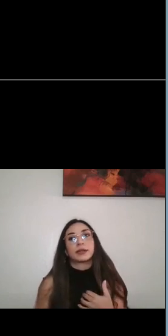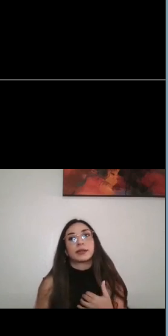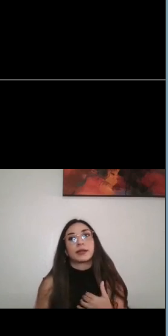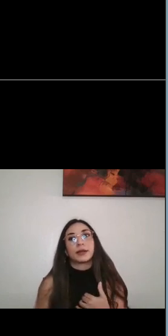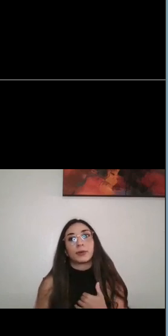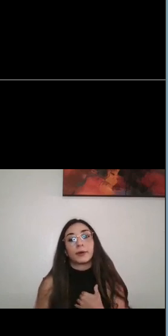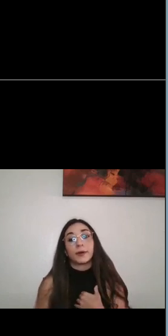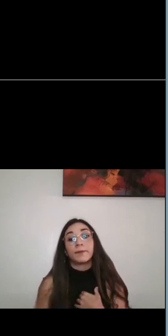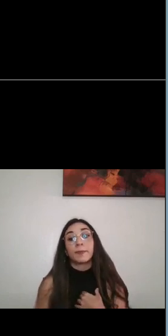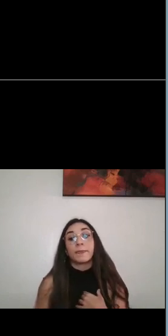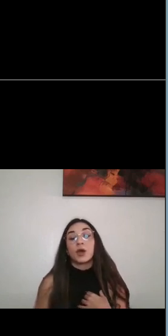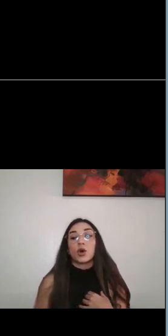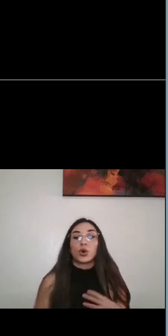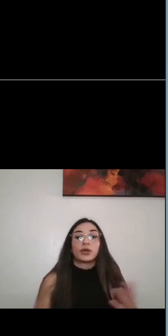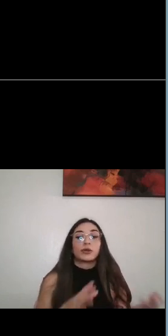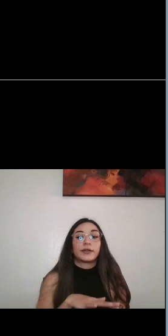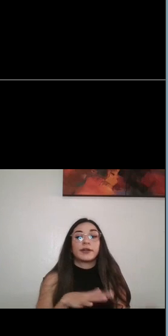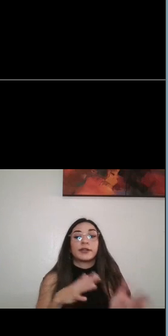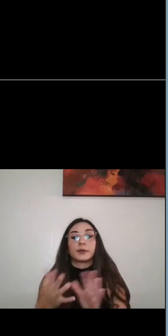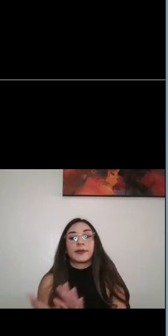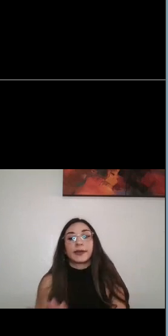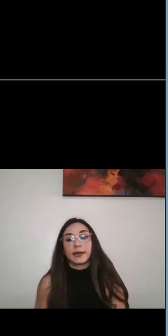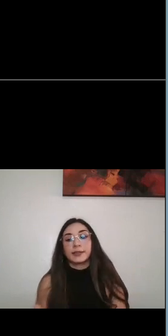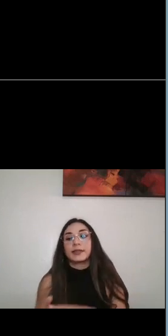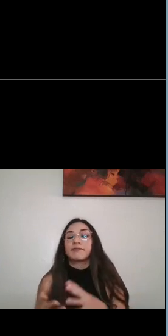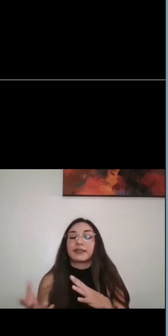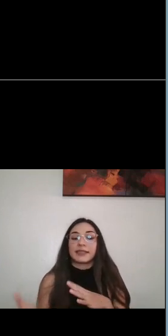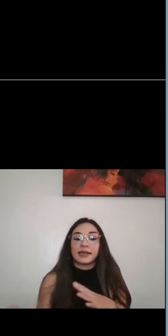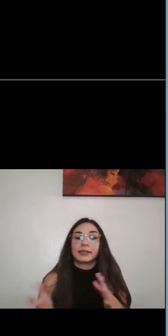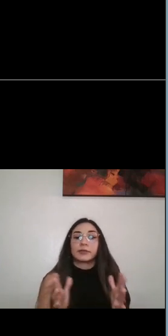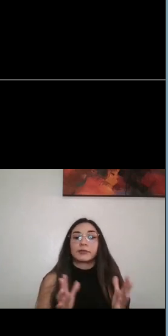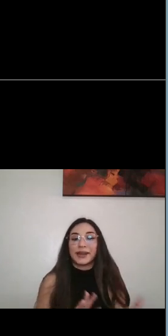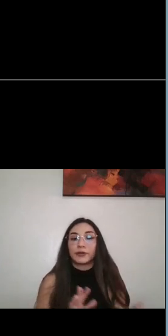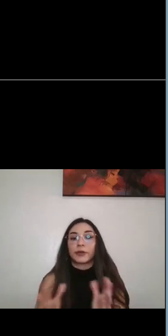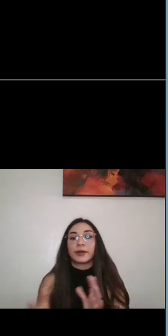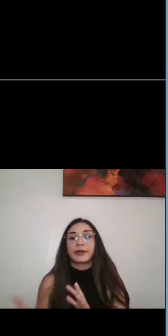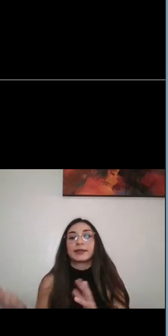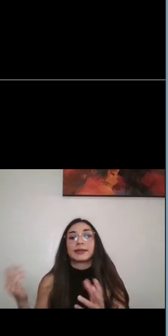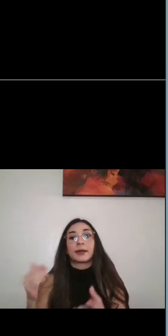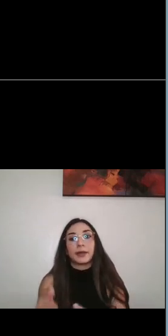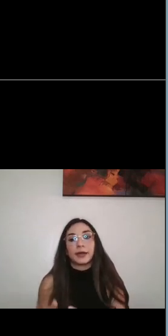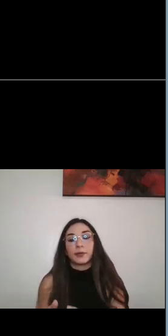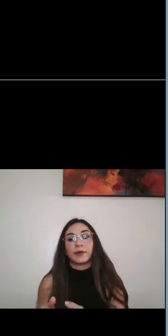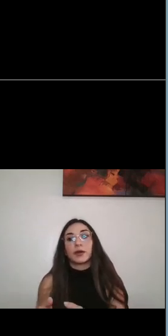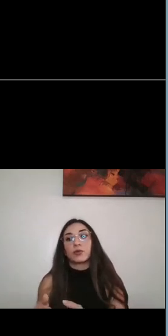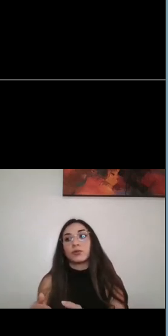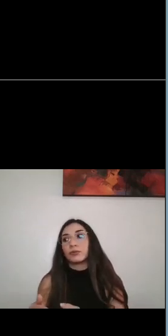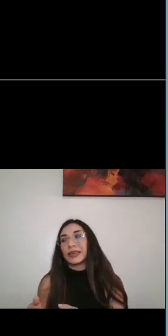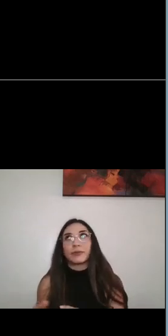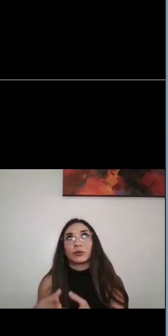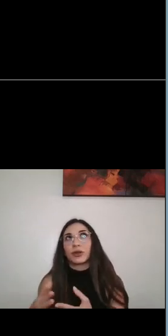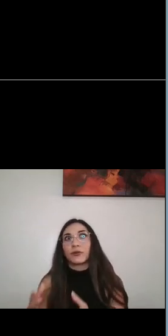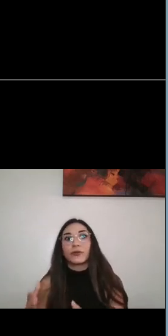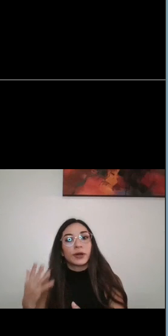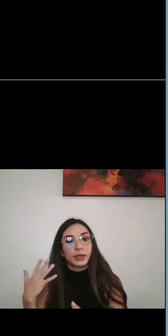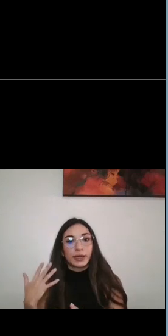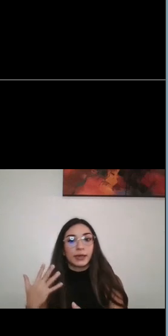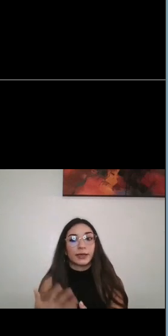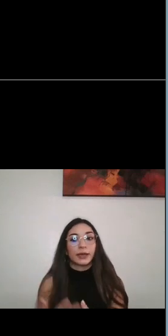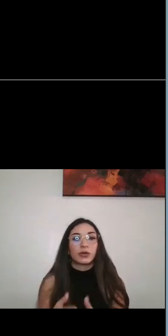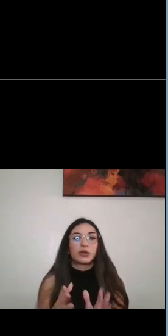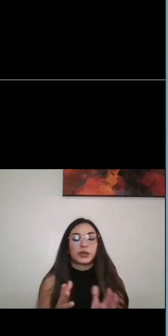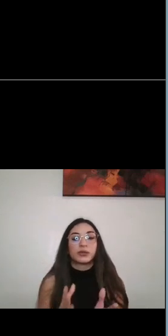vaya a hacer daño al bebé, o inclusive después de que nacen ya es menos frecuente que se le aplique al bebé algún medicamento tan fuerte